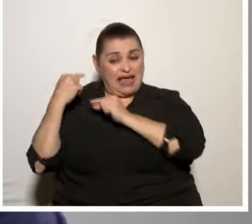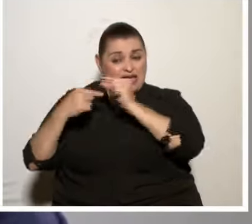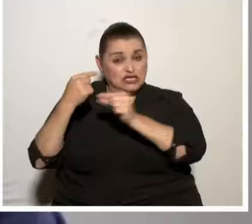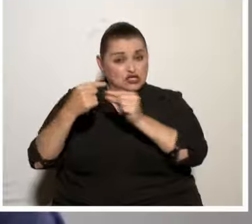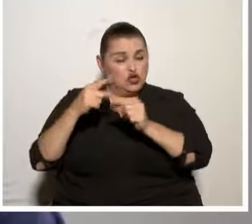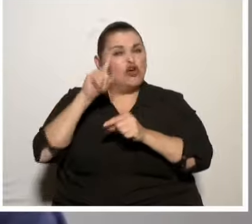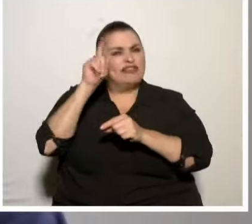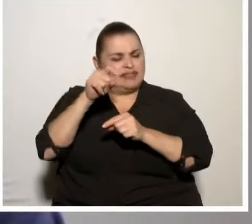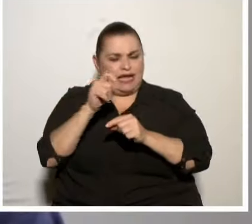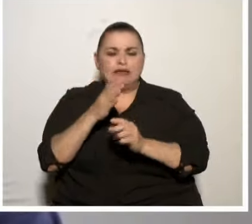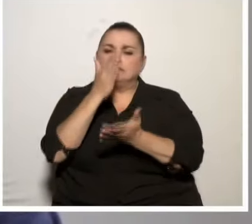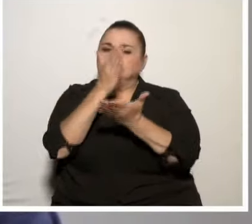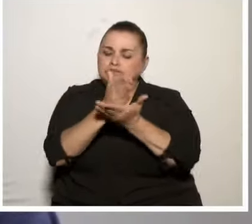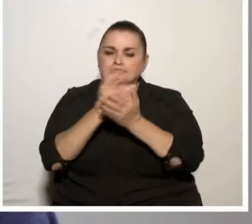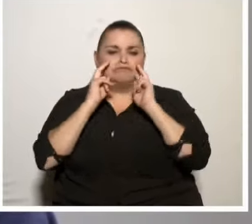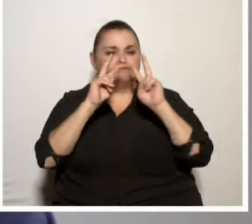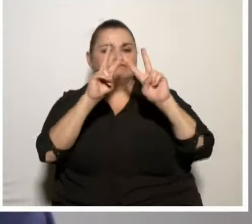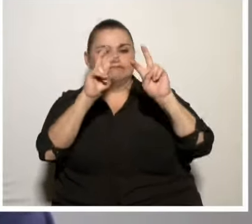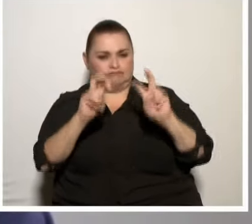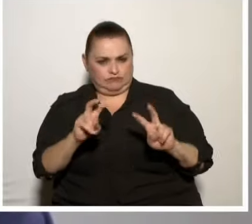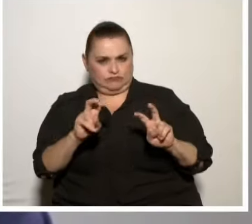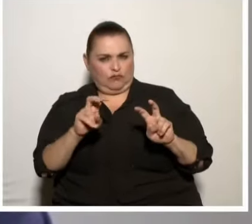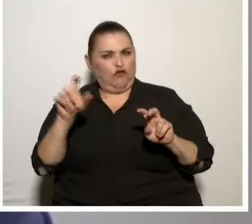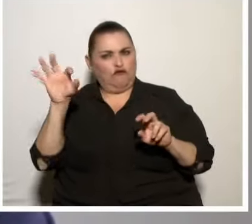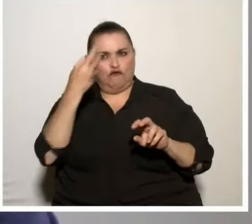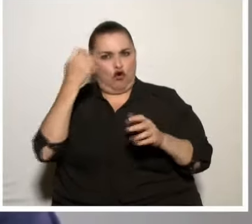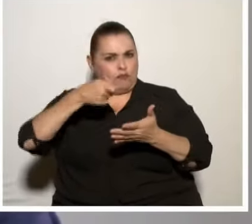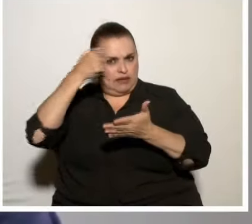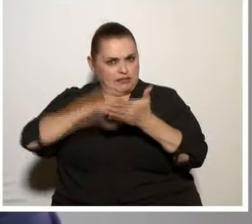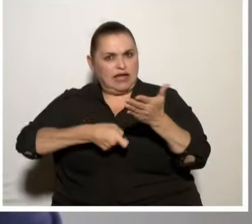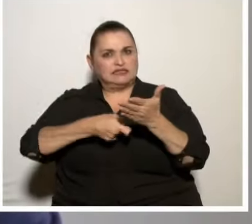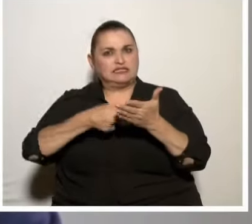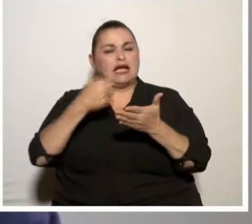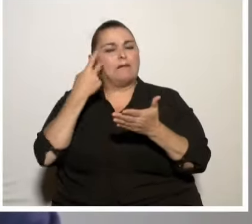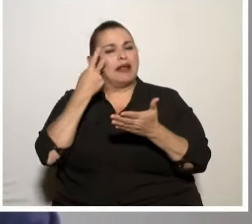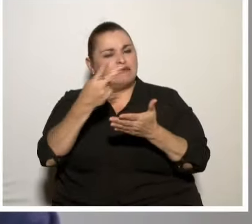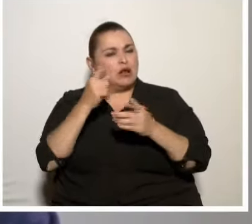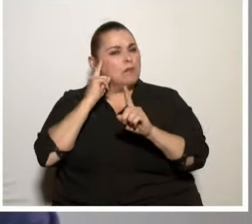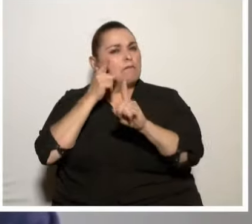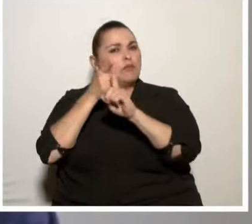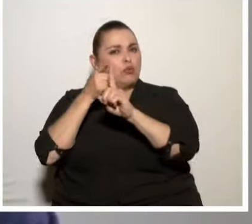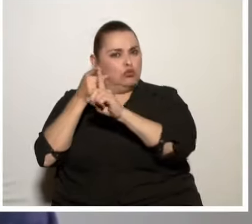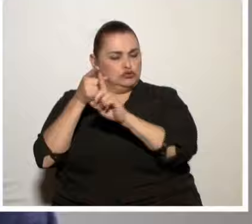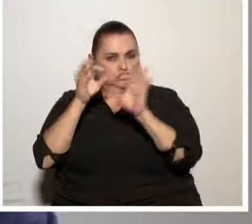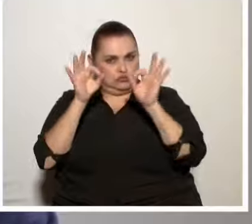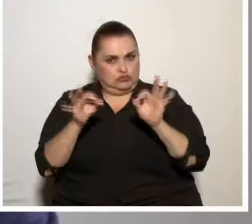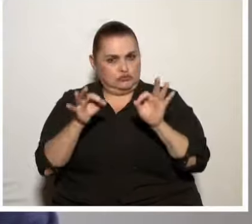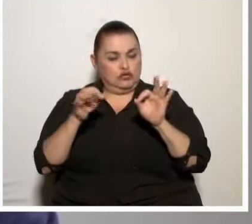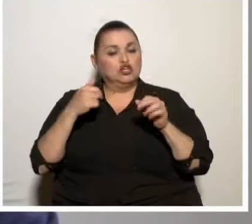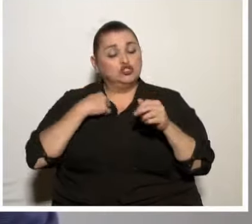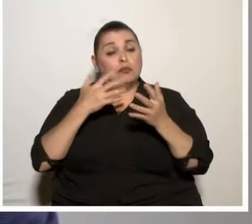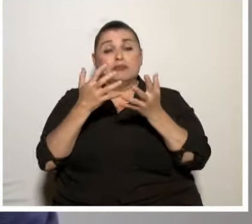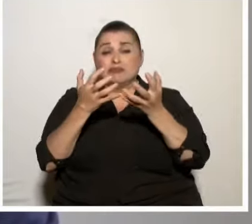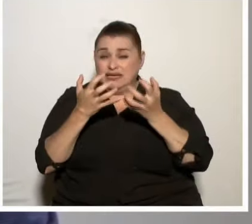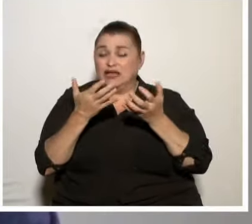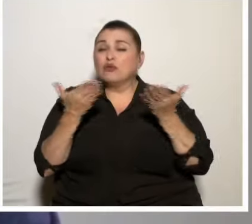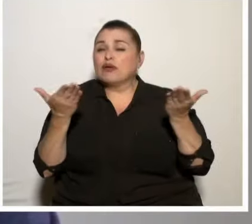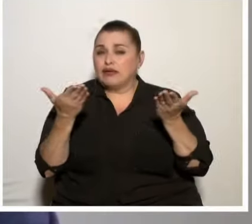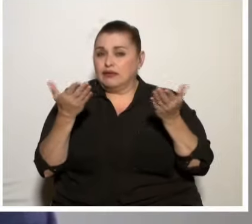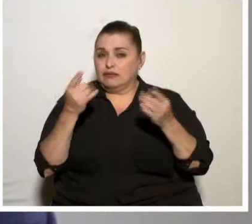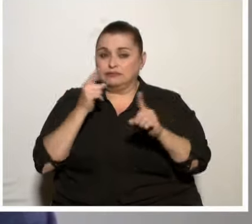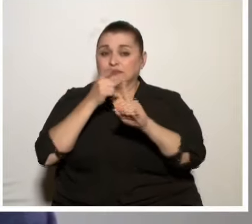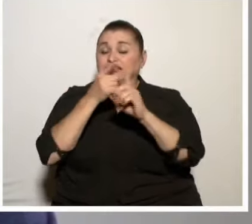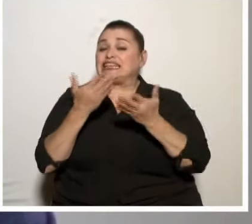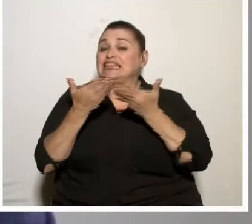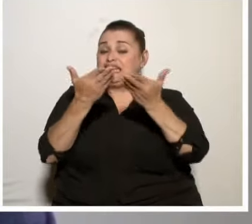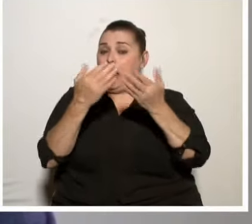ser intervenidas en forma drástica para encaminarlas sobre los propósitos. Pero lo que yo pretendo es darle